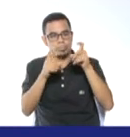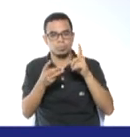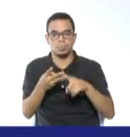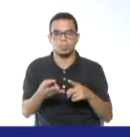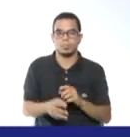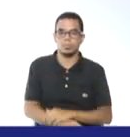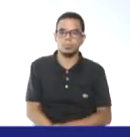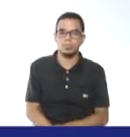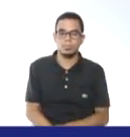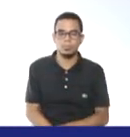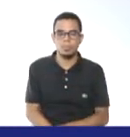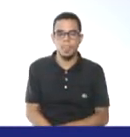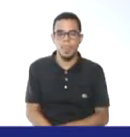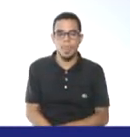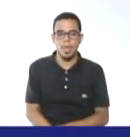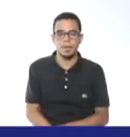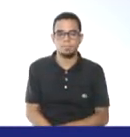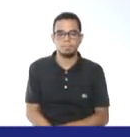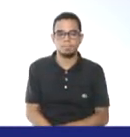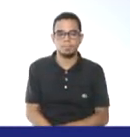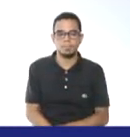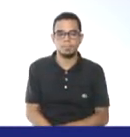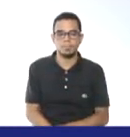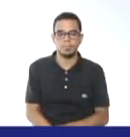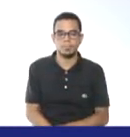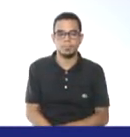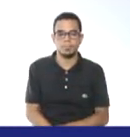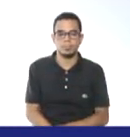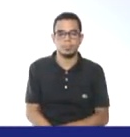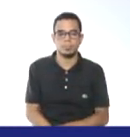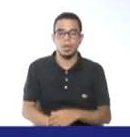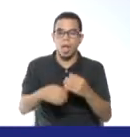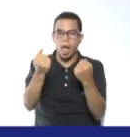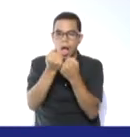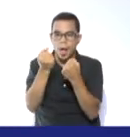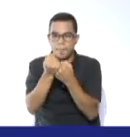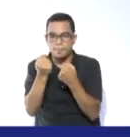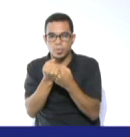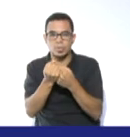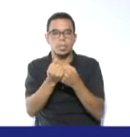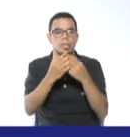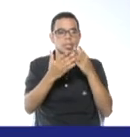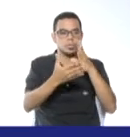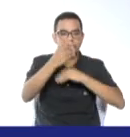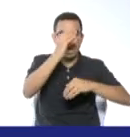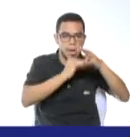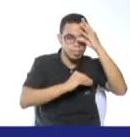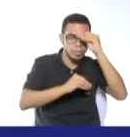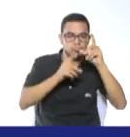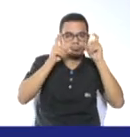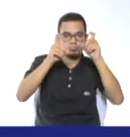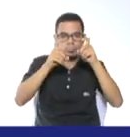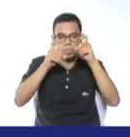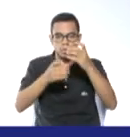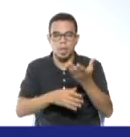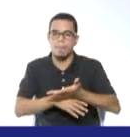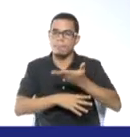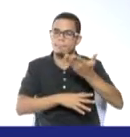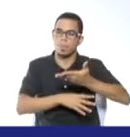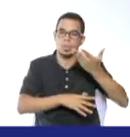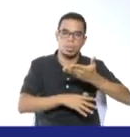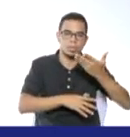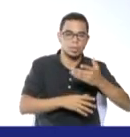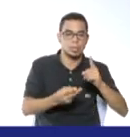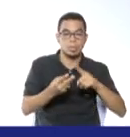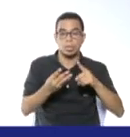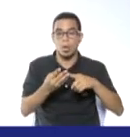Consolidar esa hilación entre el contenido pedagógico y la especialidad ocupacional es fundamental. Y